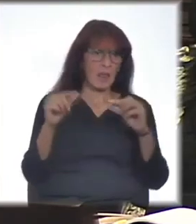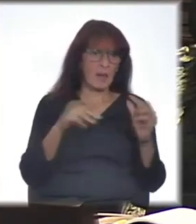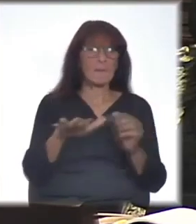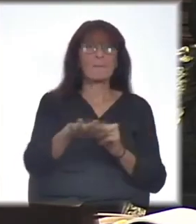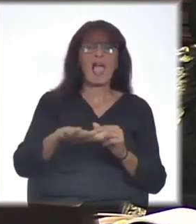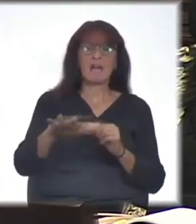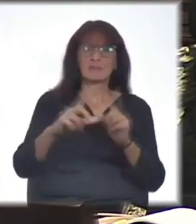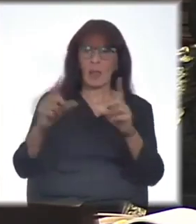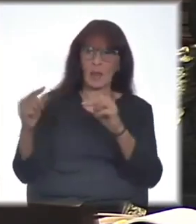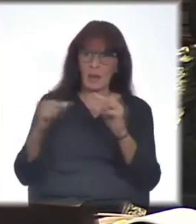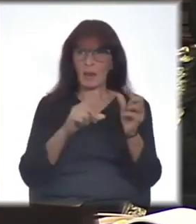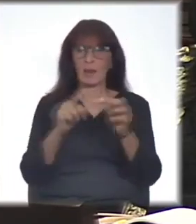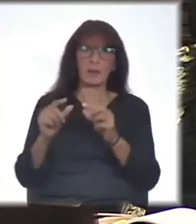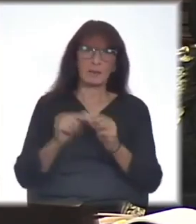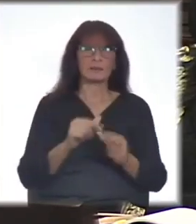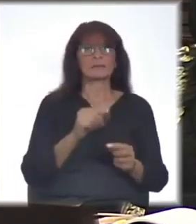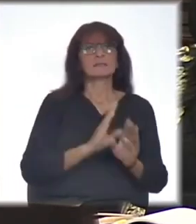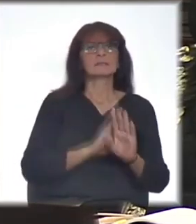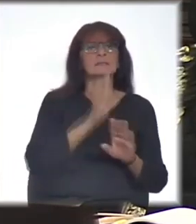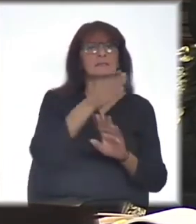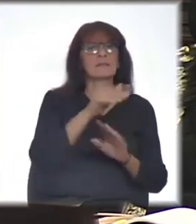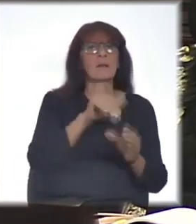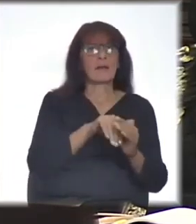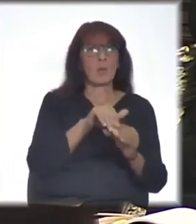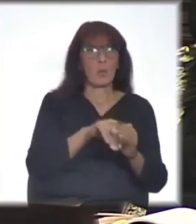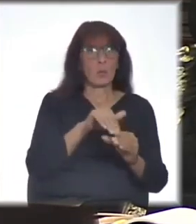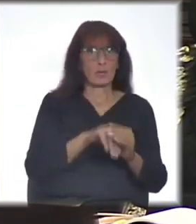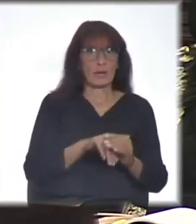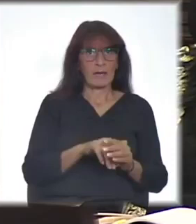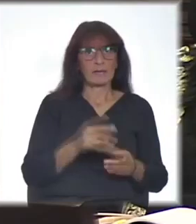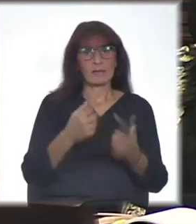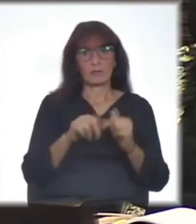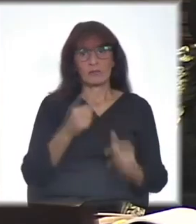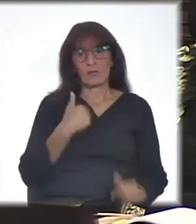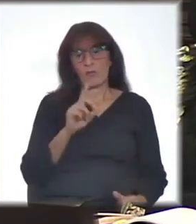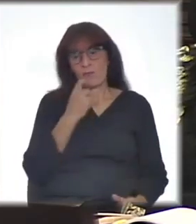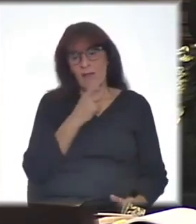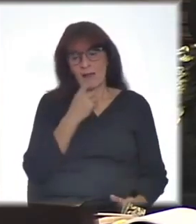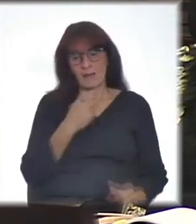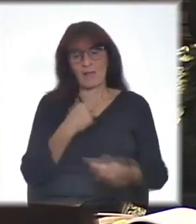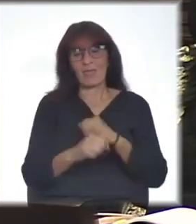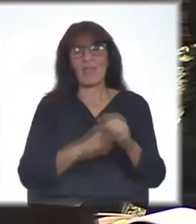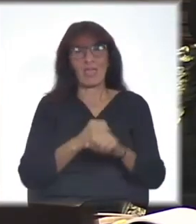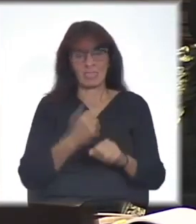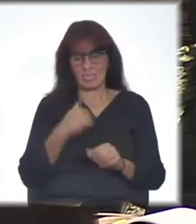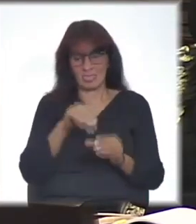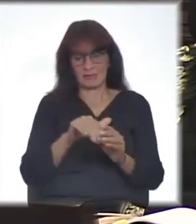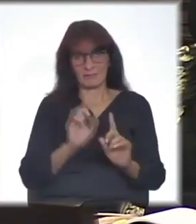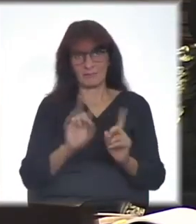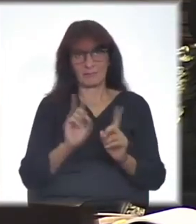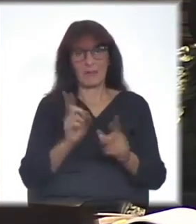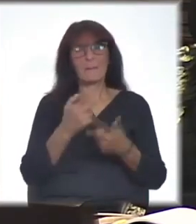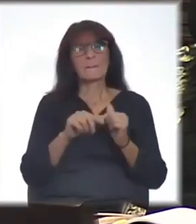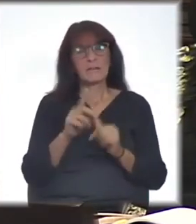plazas. Se iba a concurrir a las urnas, y aunque aún no me correspondía sufragar por la edad, sí quise